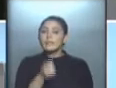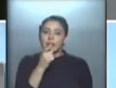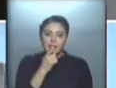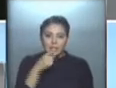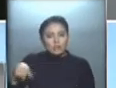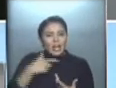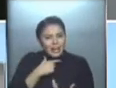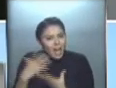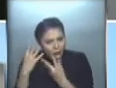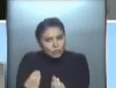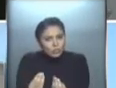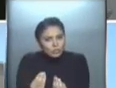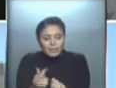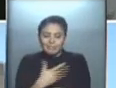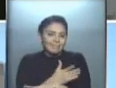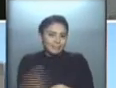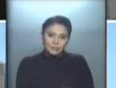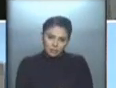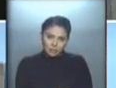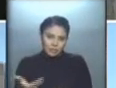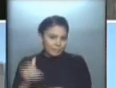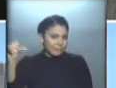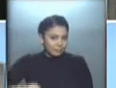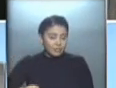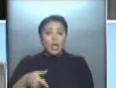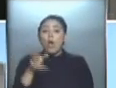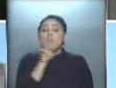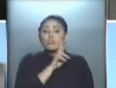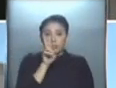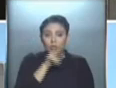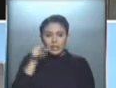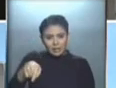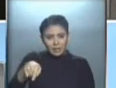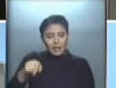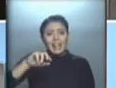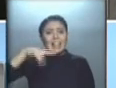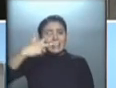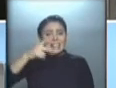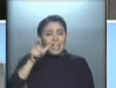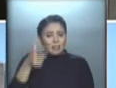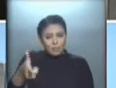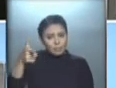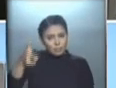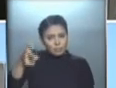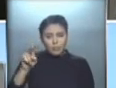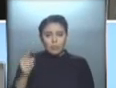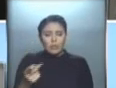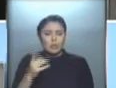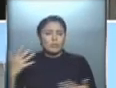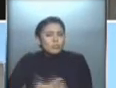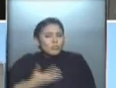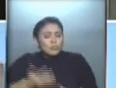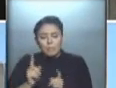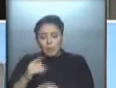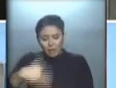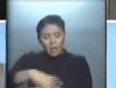quisieron ayudar a la vecina no llegaron a tiempo esta mujer carmen short scioli que fue baleada de tres disparos certeros agonizó en